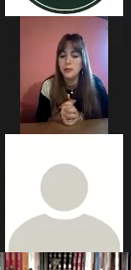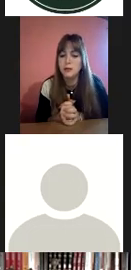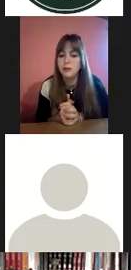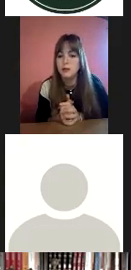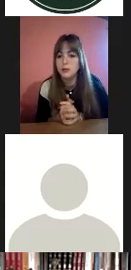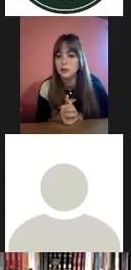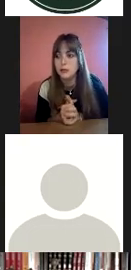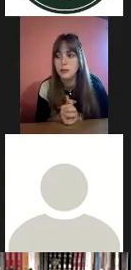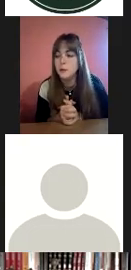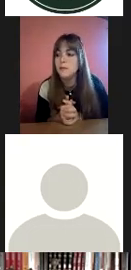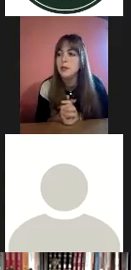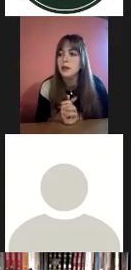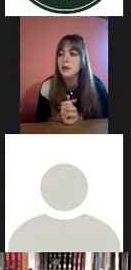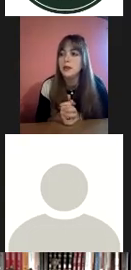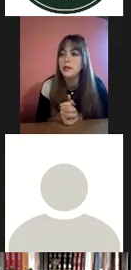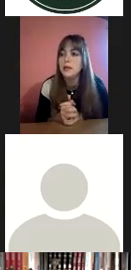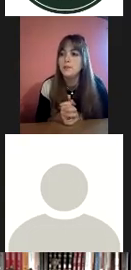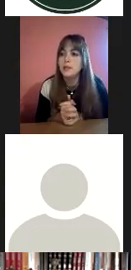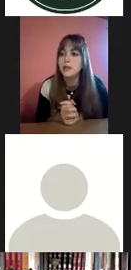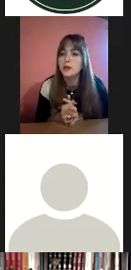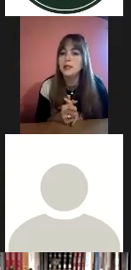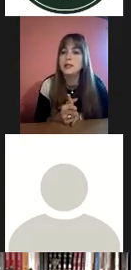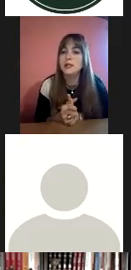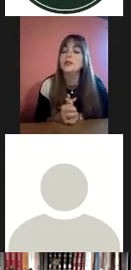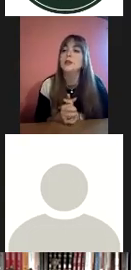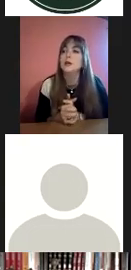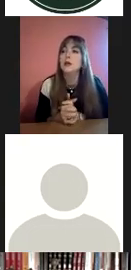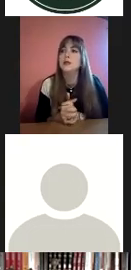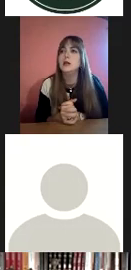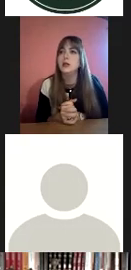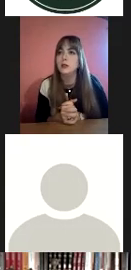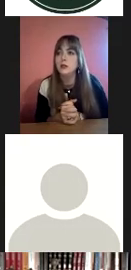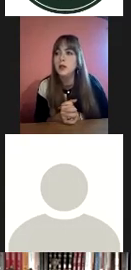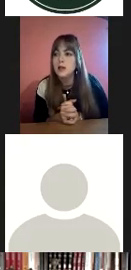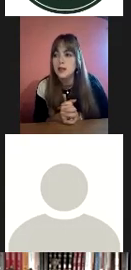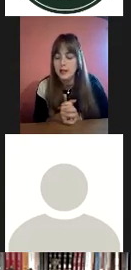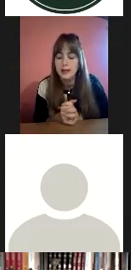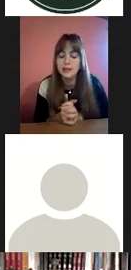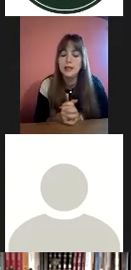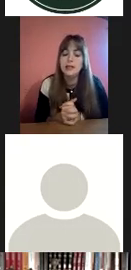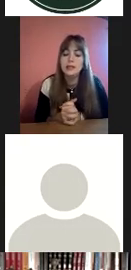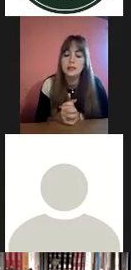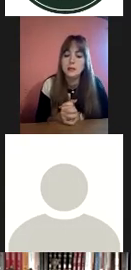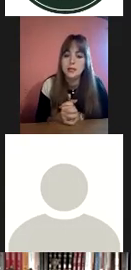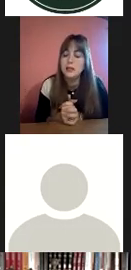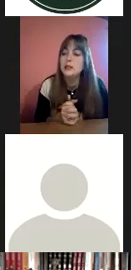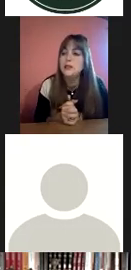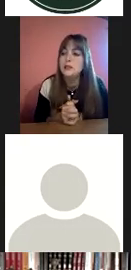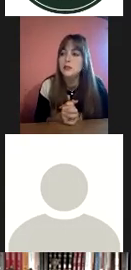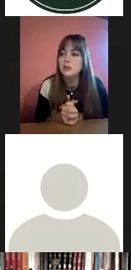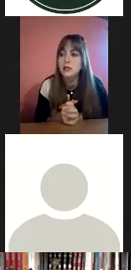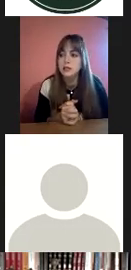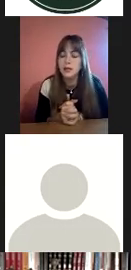cachorro, lamentablemente no sobrevivió. ¿Y por qué se relaciona la violencia con esto, no? Es tanta la cantidad de animales que